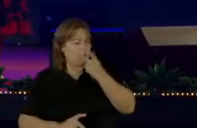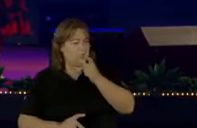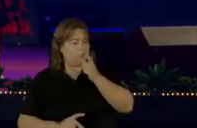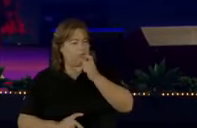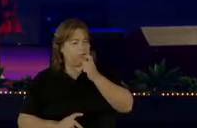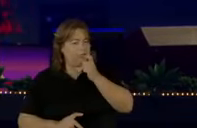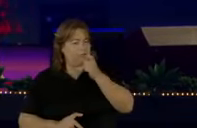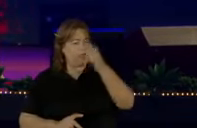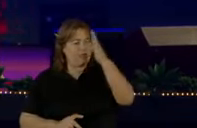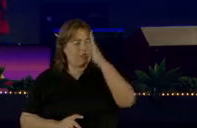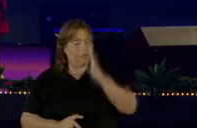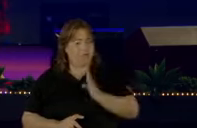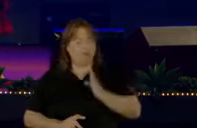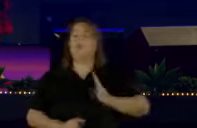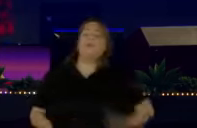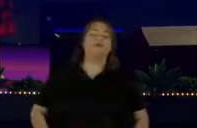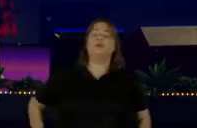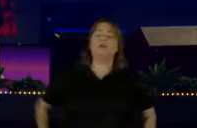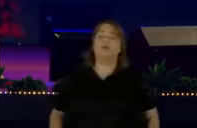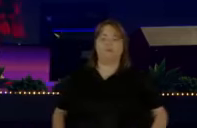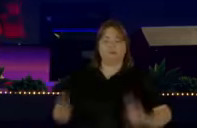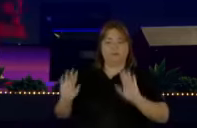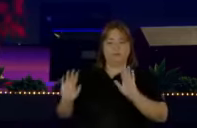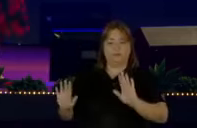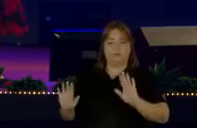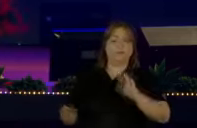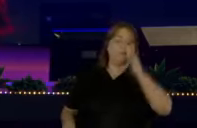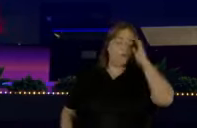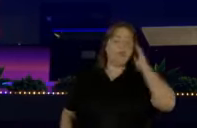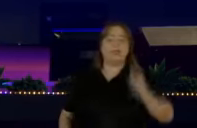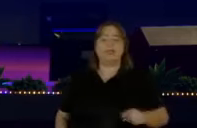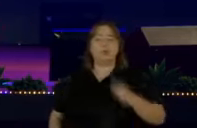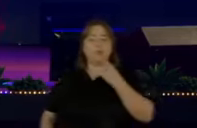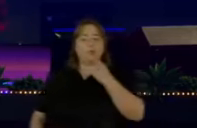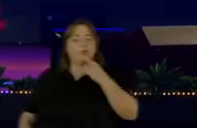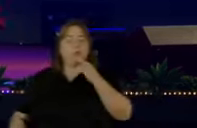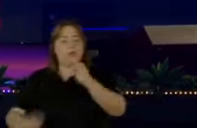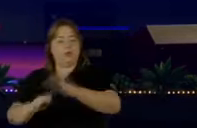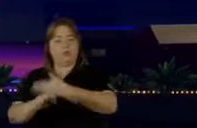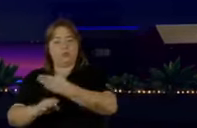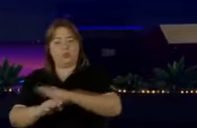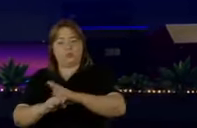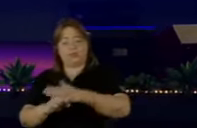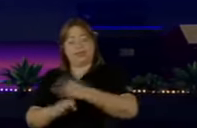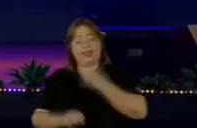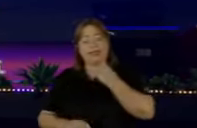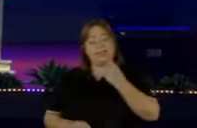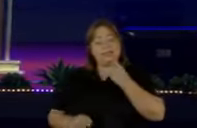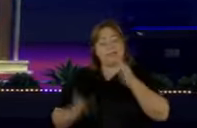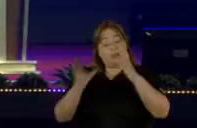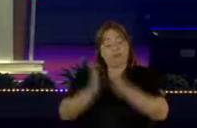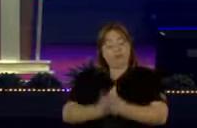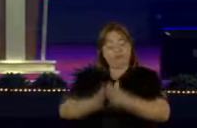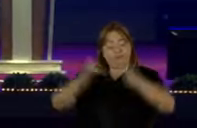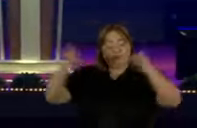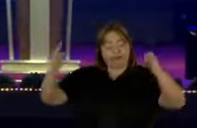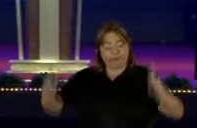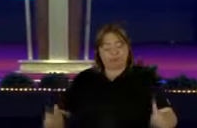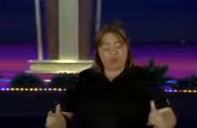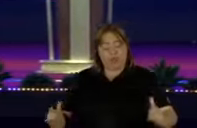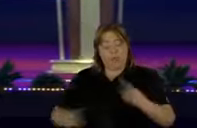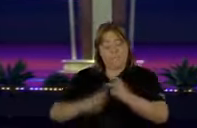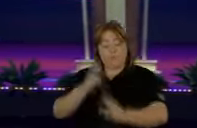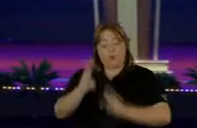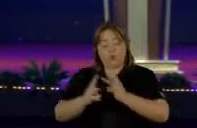Había un cántico, no te voy a pedir ese sacrificio, pero que decía, ensancha el sitio de tu cabaña, que el mundo es grande y hay